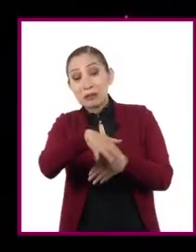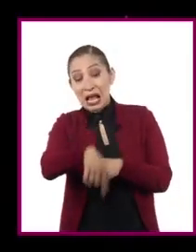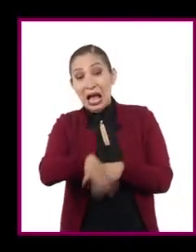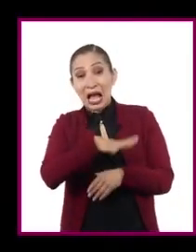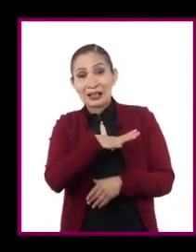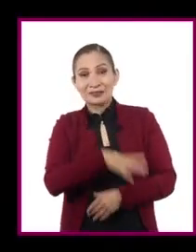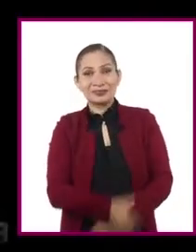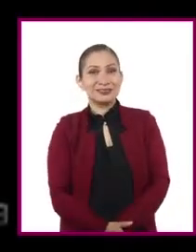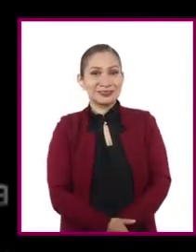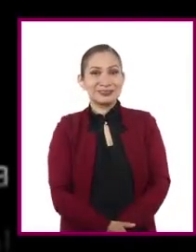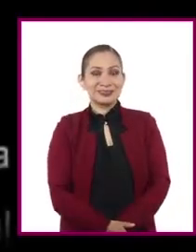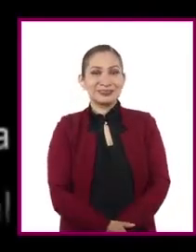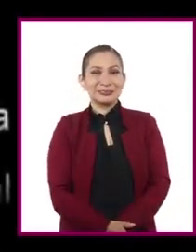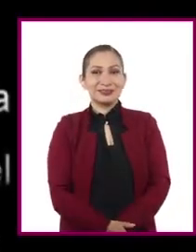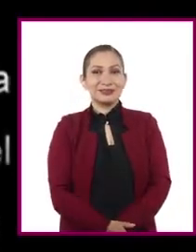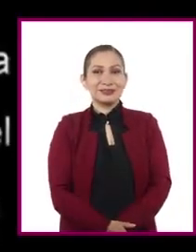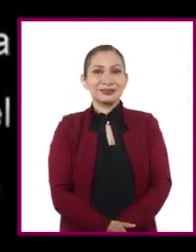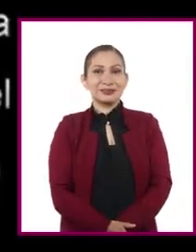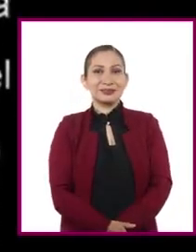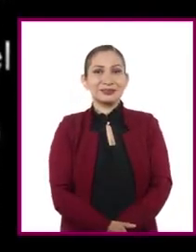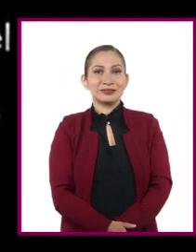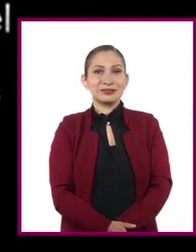aquí.